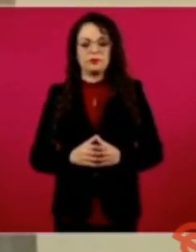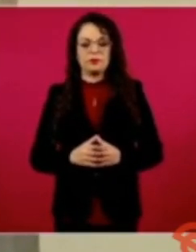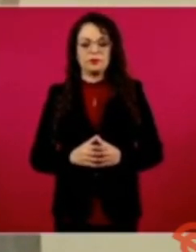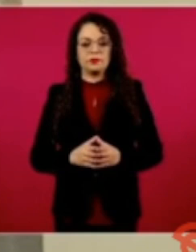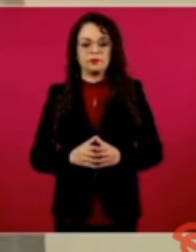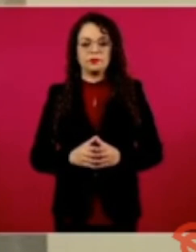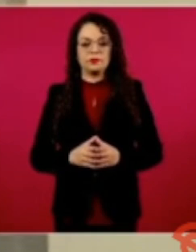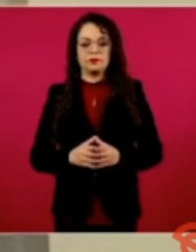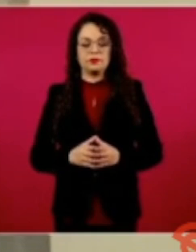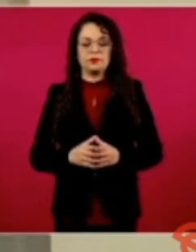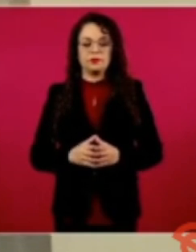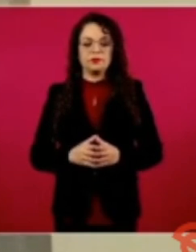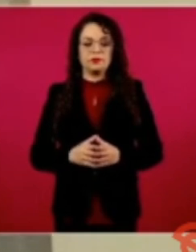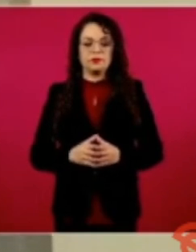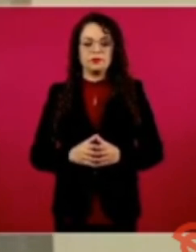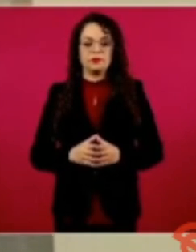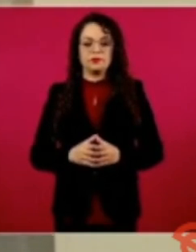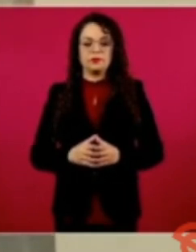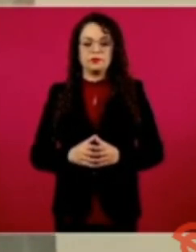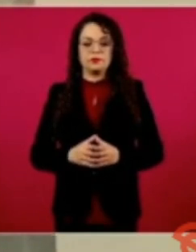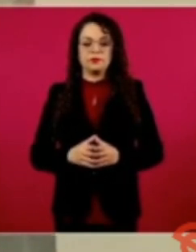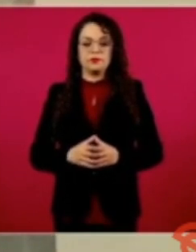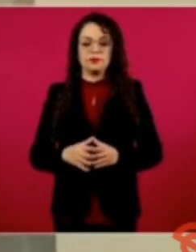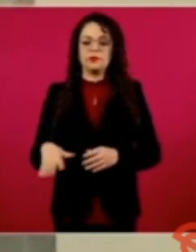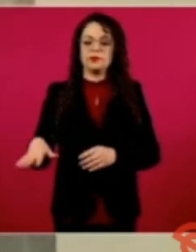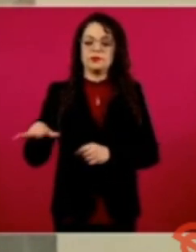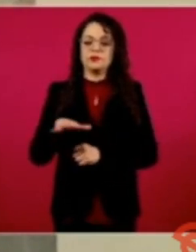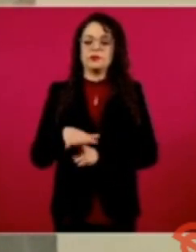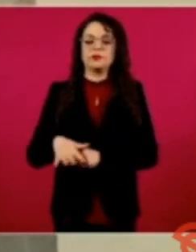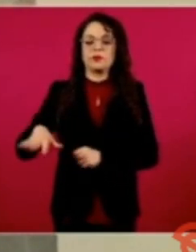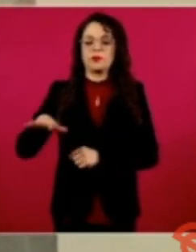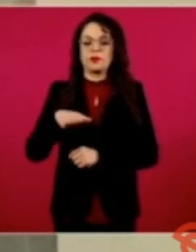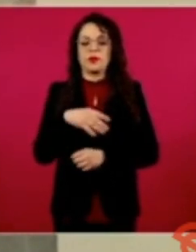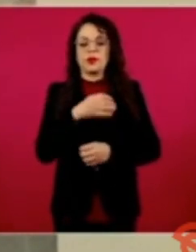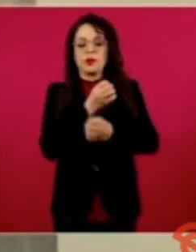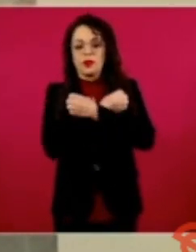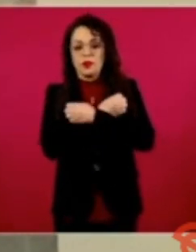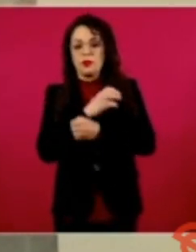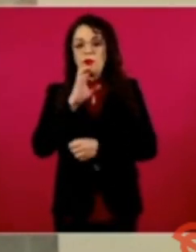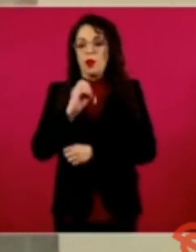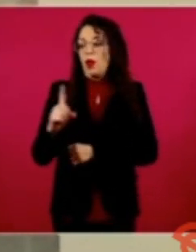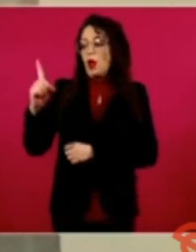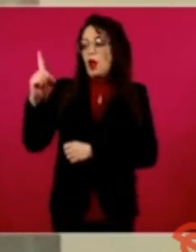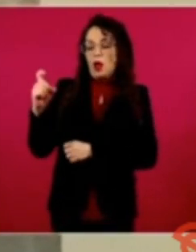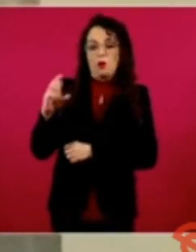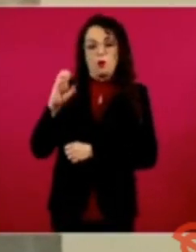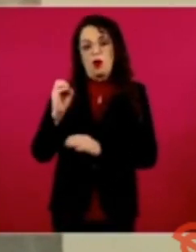Descentralización de infraestructura educativa o agua